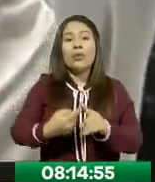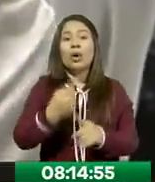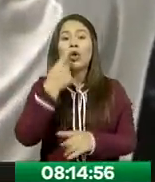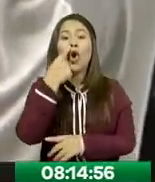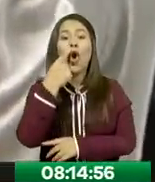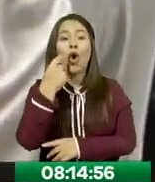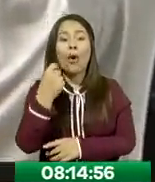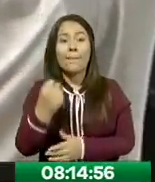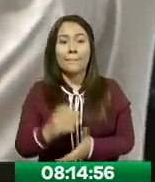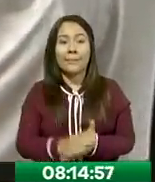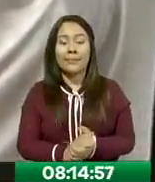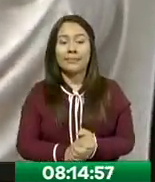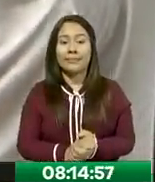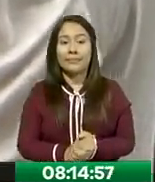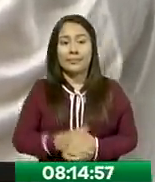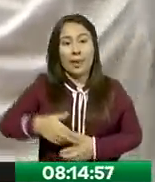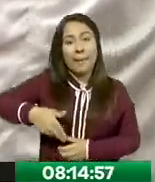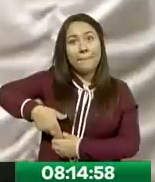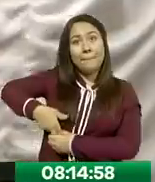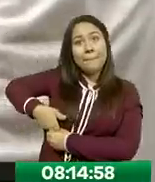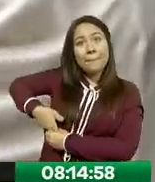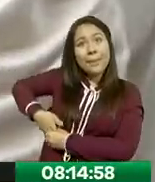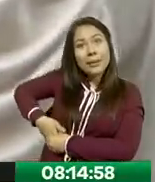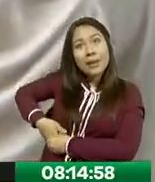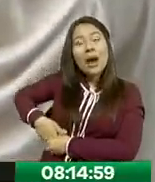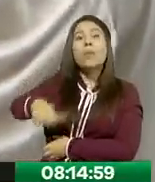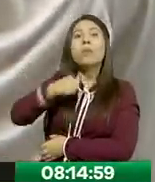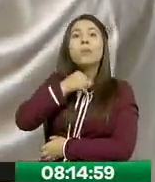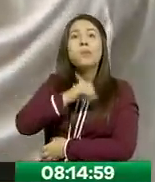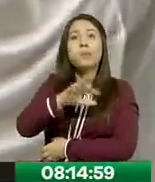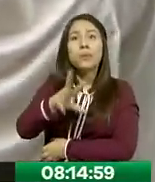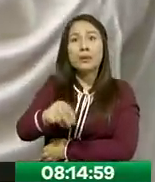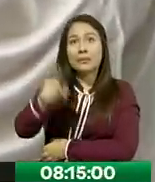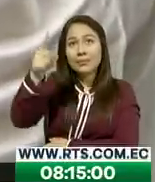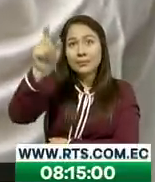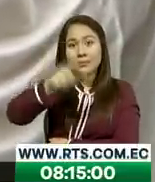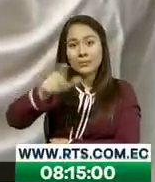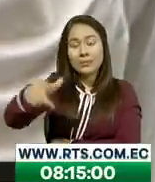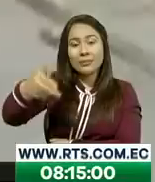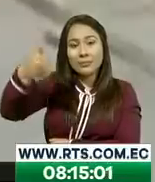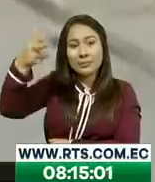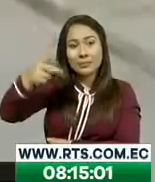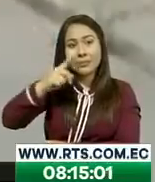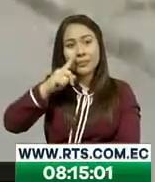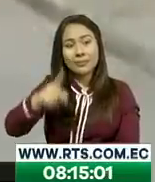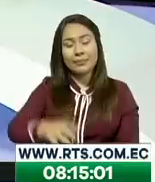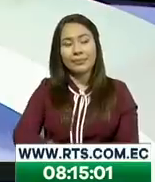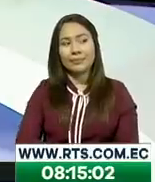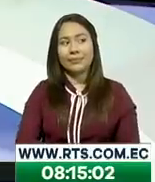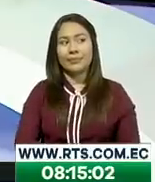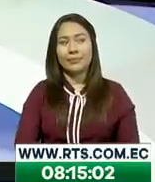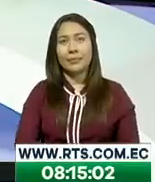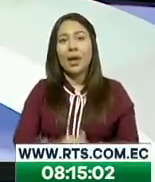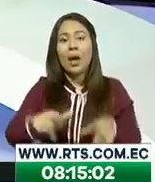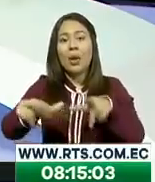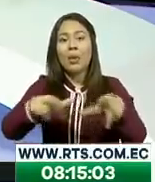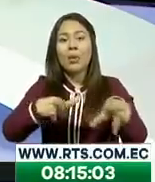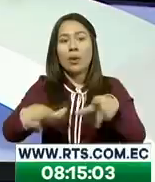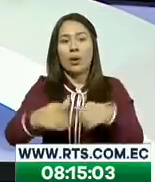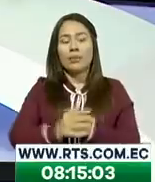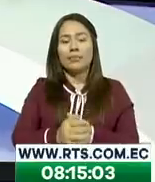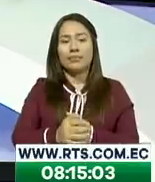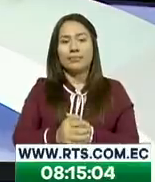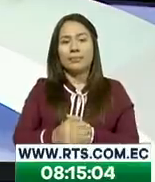hombre armado asaltó a un transeúnte. Échale yuca al caldo. El hecho ocurrió en la ciudad